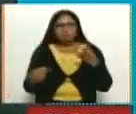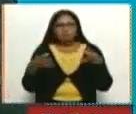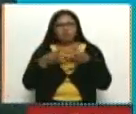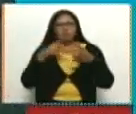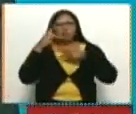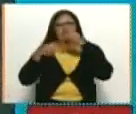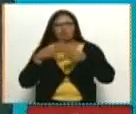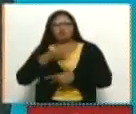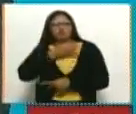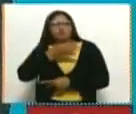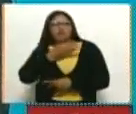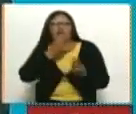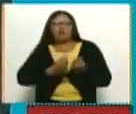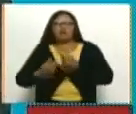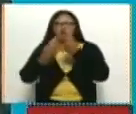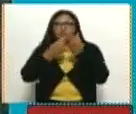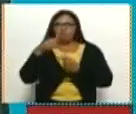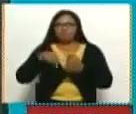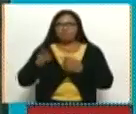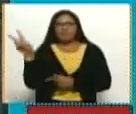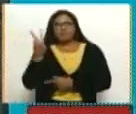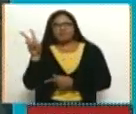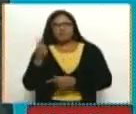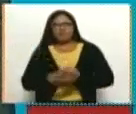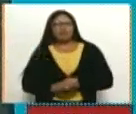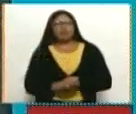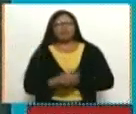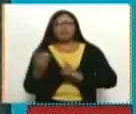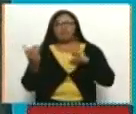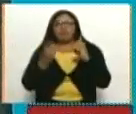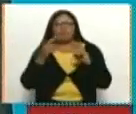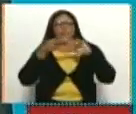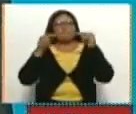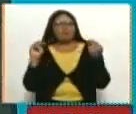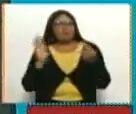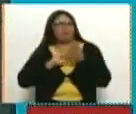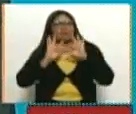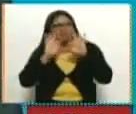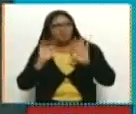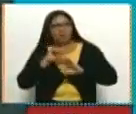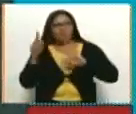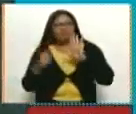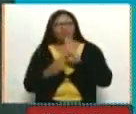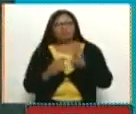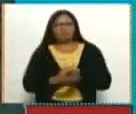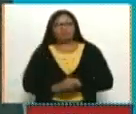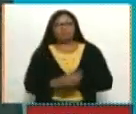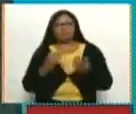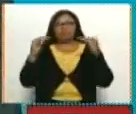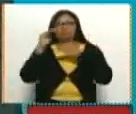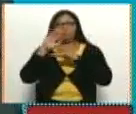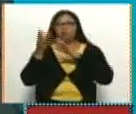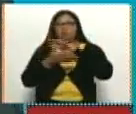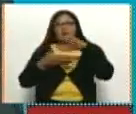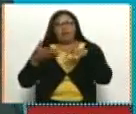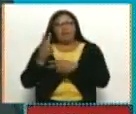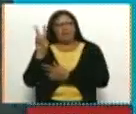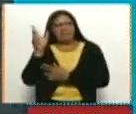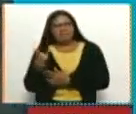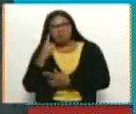políticos, sociales, económicos de Venezuela, un diálogo en paz, un diálogo para superar los problemas de los